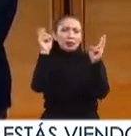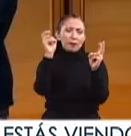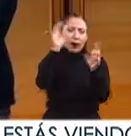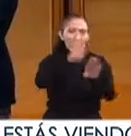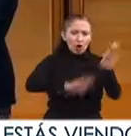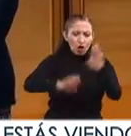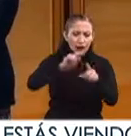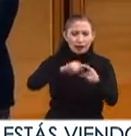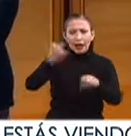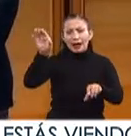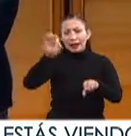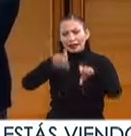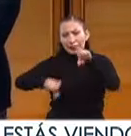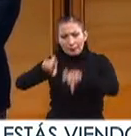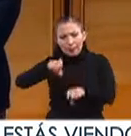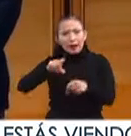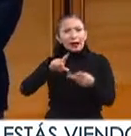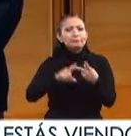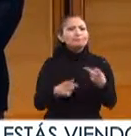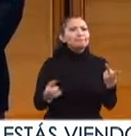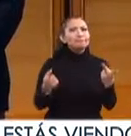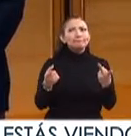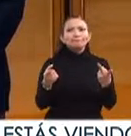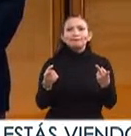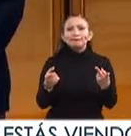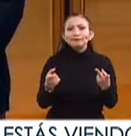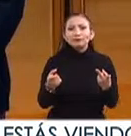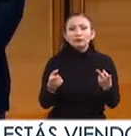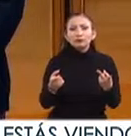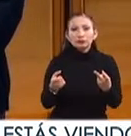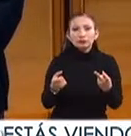biológicas, químicas,